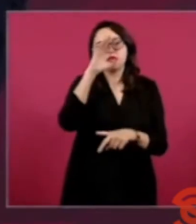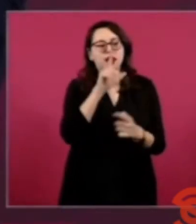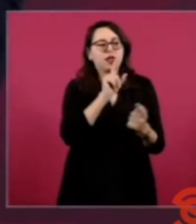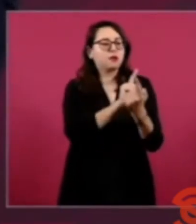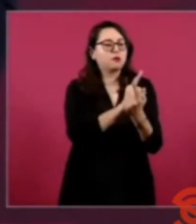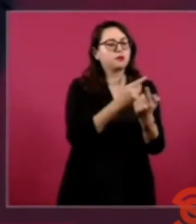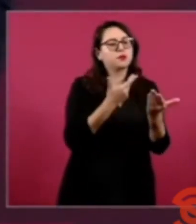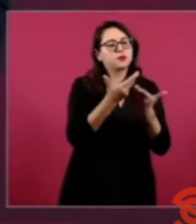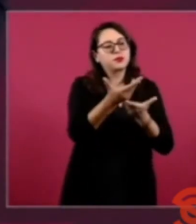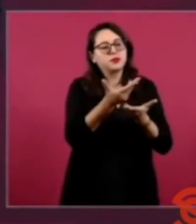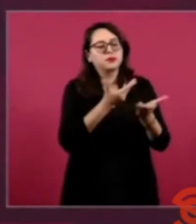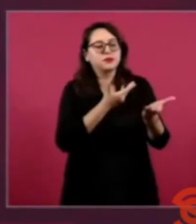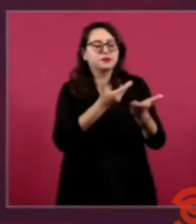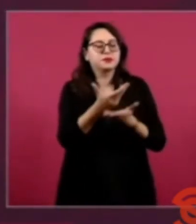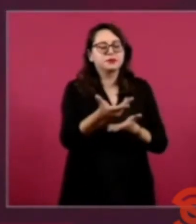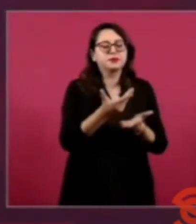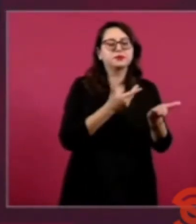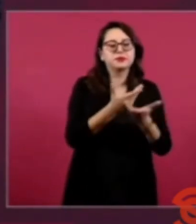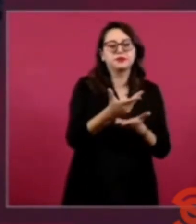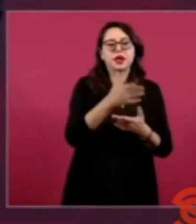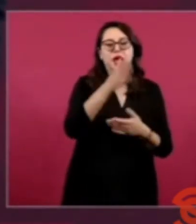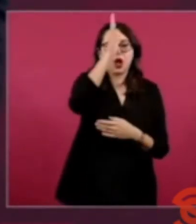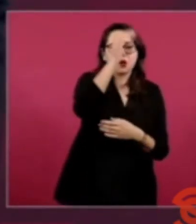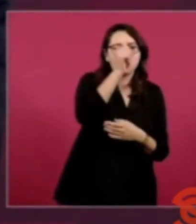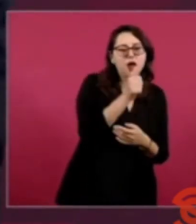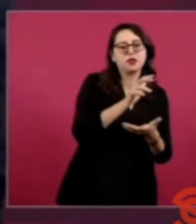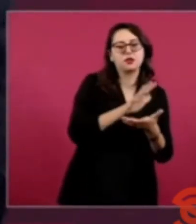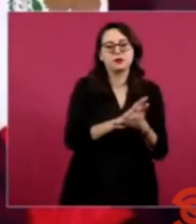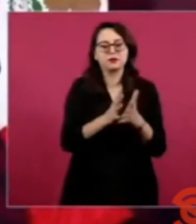Claro, a cambio de concesiones.